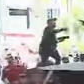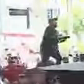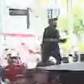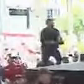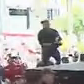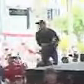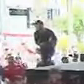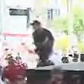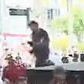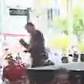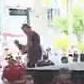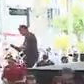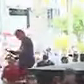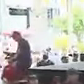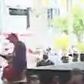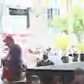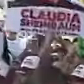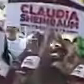Díaz Covarrubias.